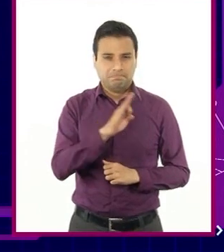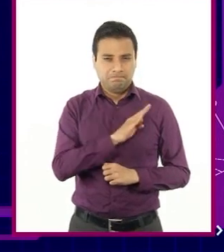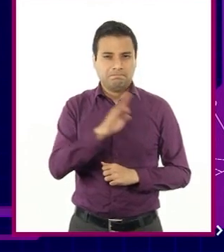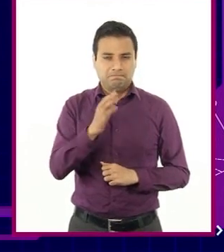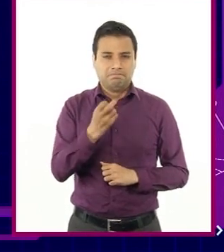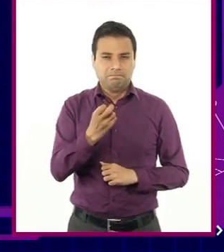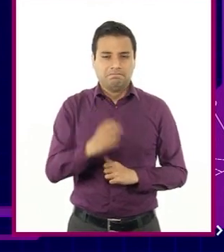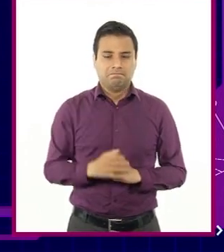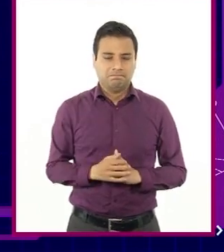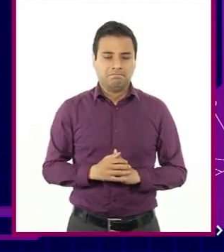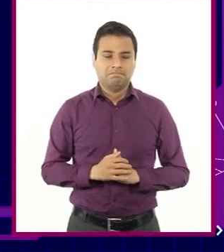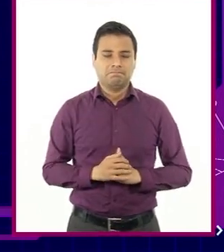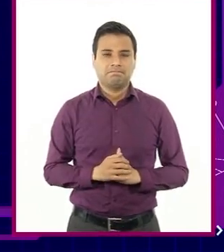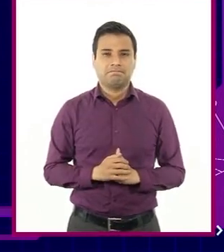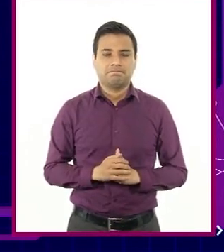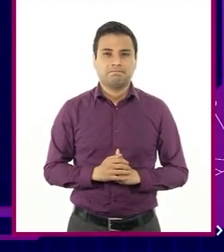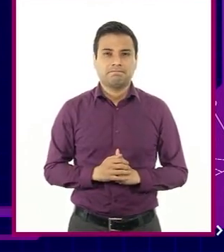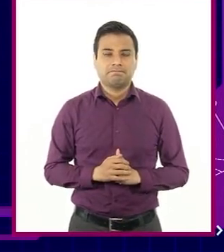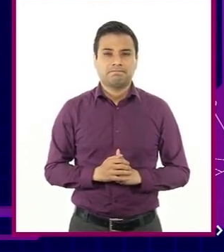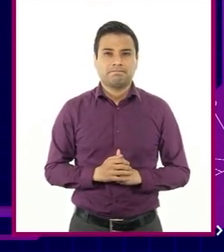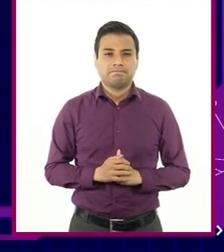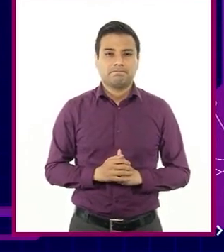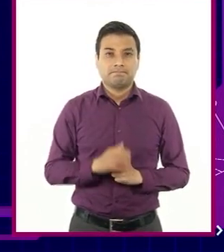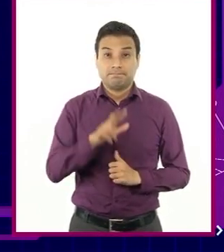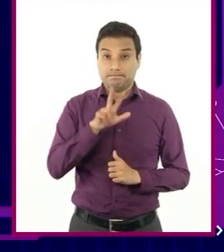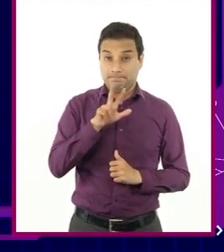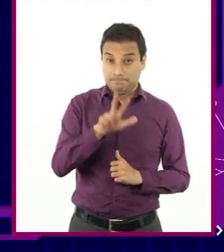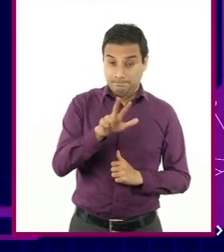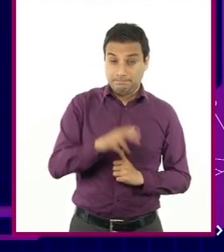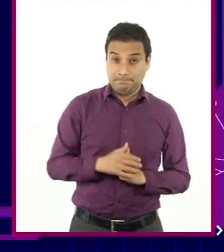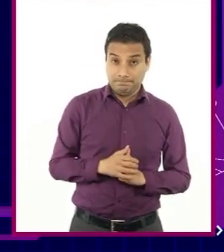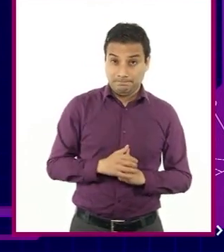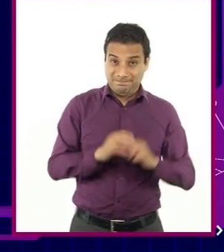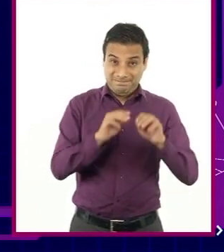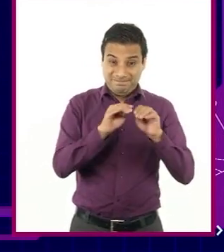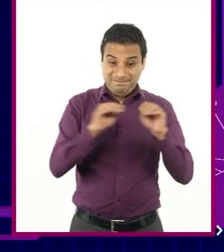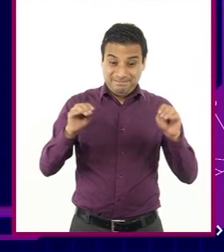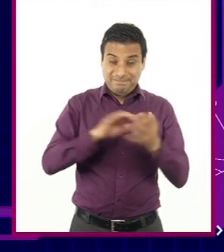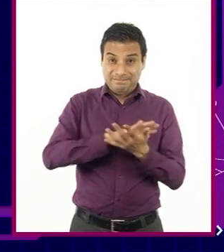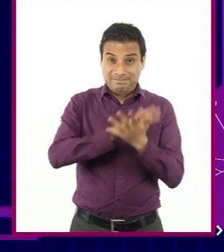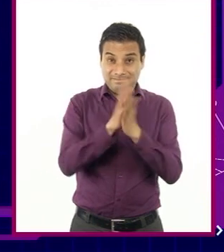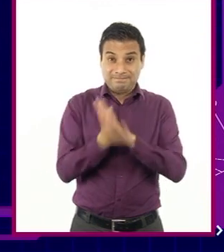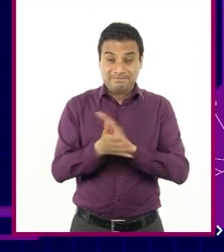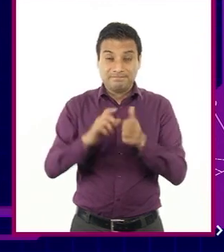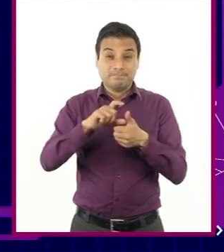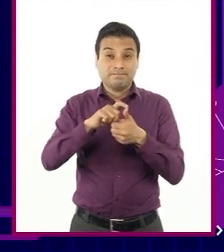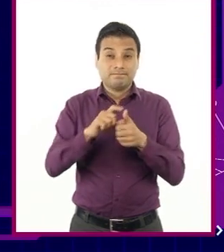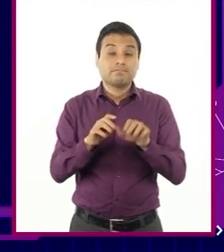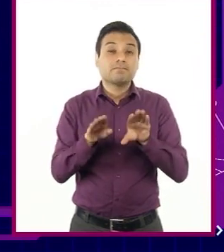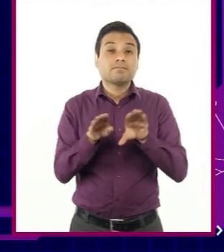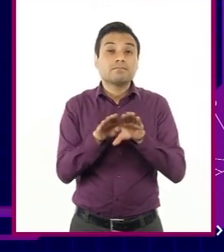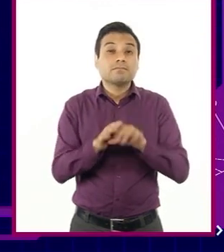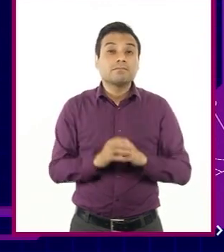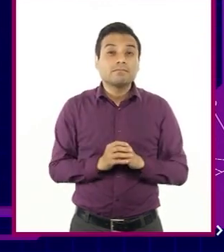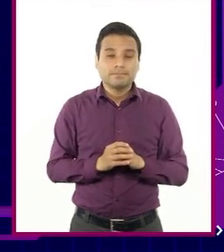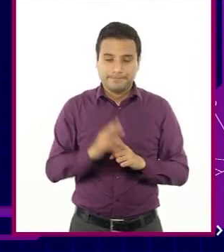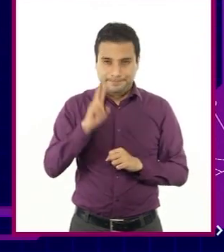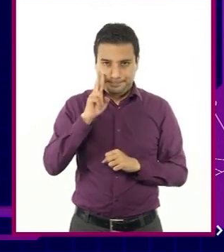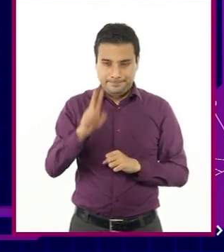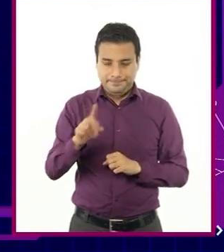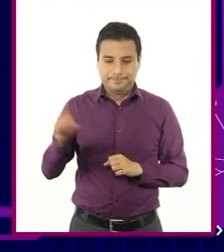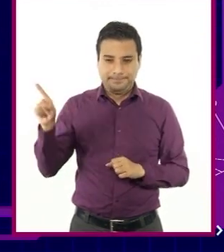longitud de la barda. Para convertir los 18 metros de longitud de la barda a pulgadas, dividimos 18 metros entre